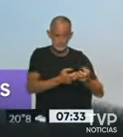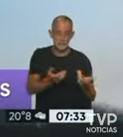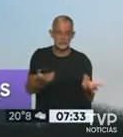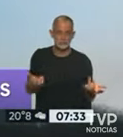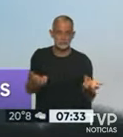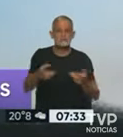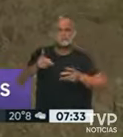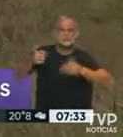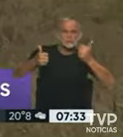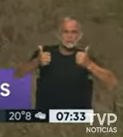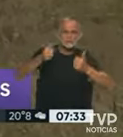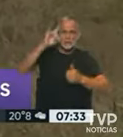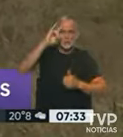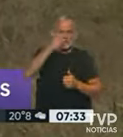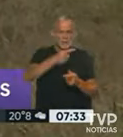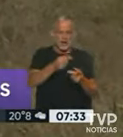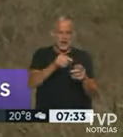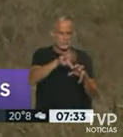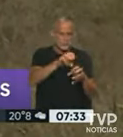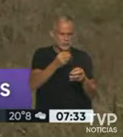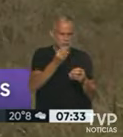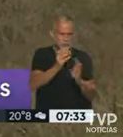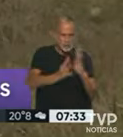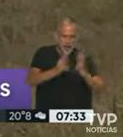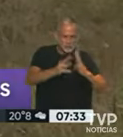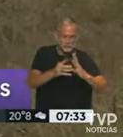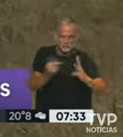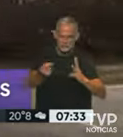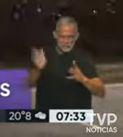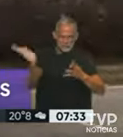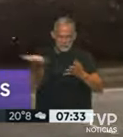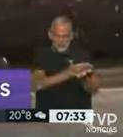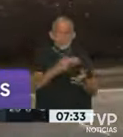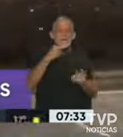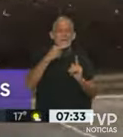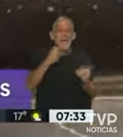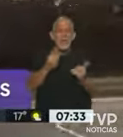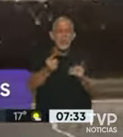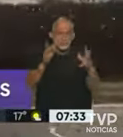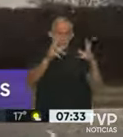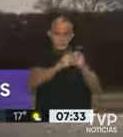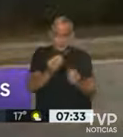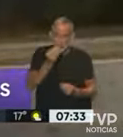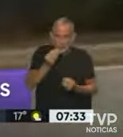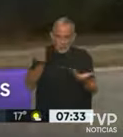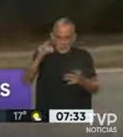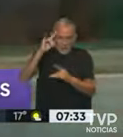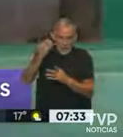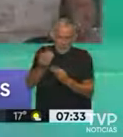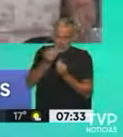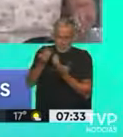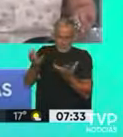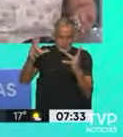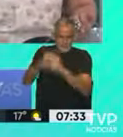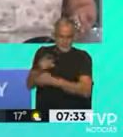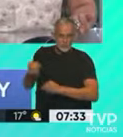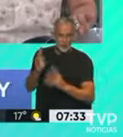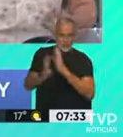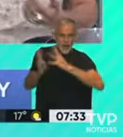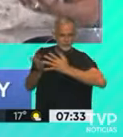a competir con el ganado también porque al arrasar con todo lo que sea verde alimento no queda alimento no queda forraje no queda pasto para la